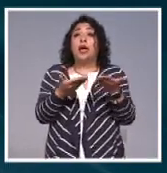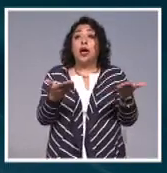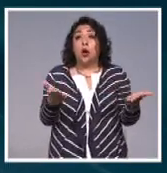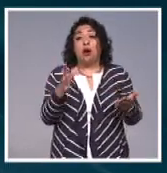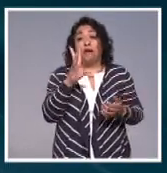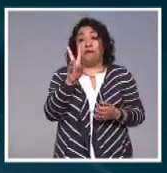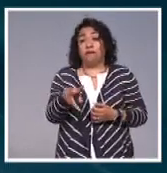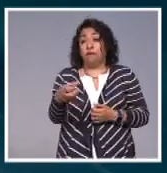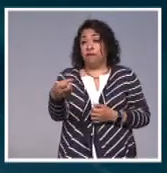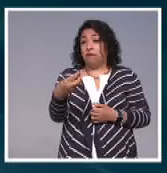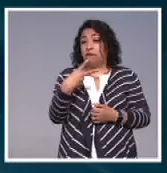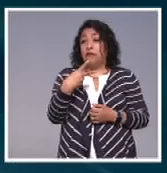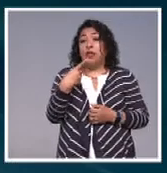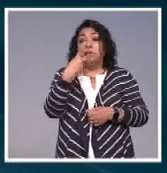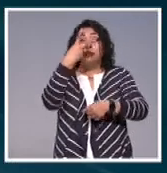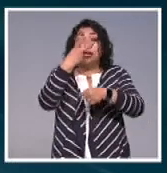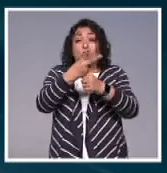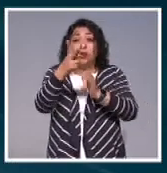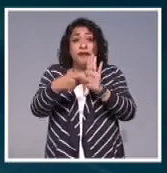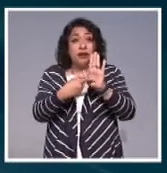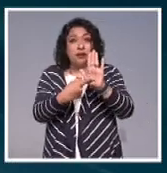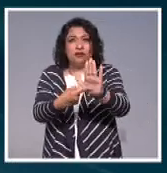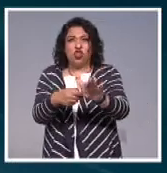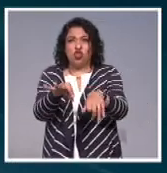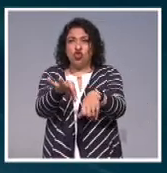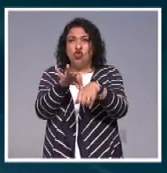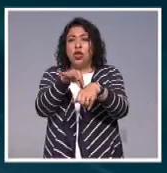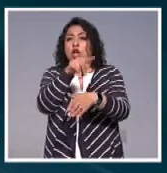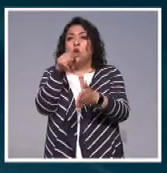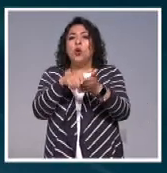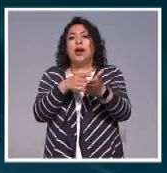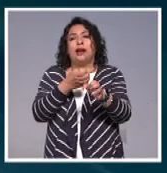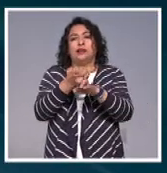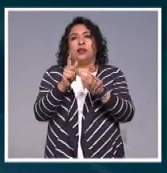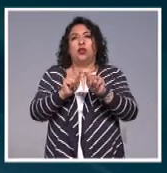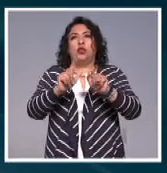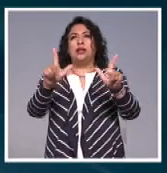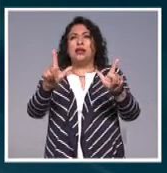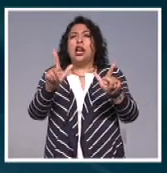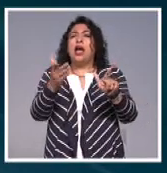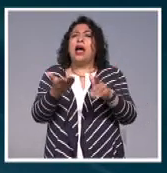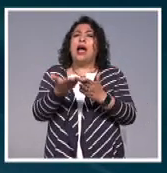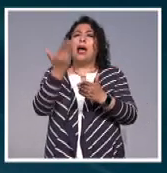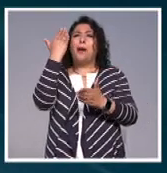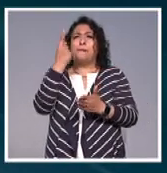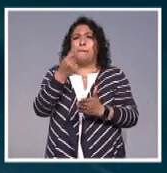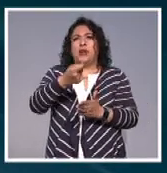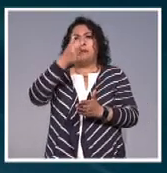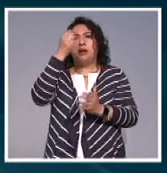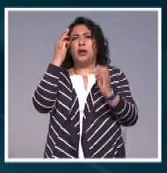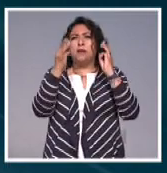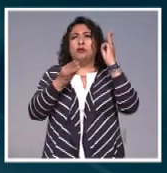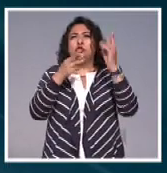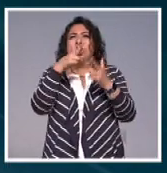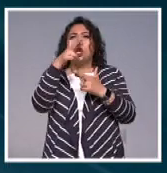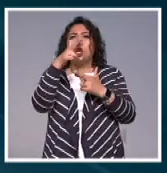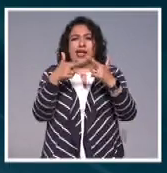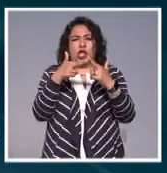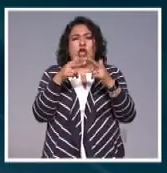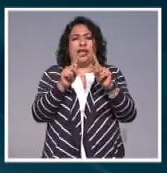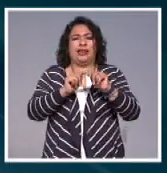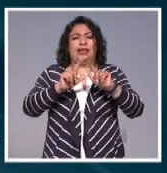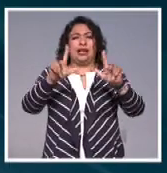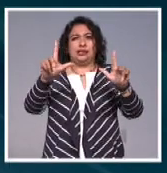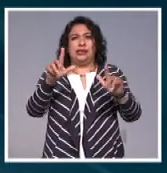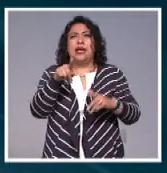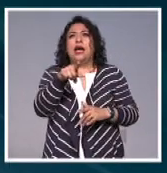la fortuna de presentarla por segunda vez físicamente en el estado de Tlaxcala, puesto que la presentamos originalmente en el Museo Regional de Tlaxcala, el